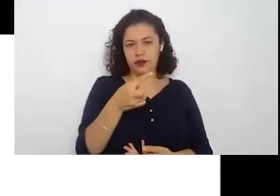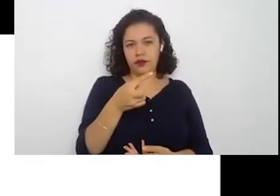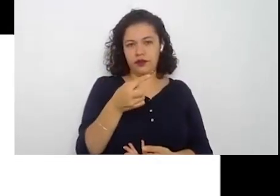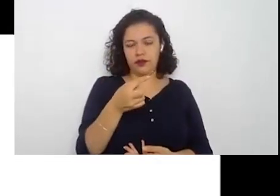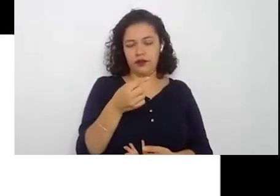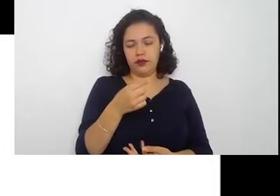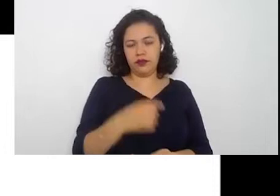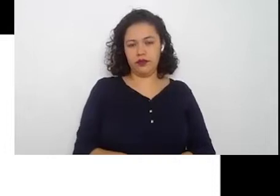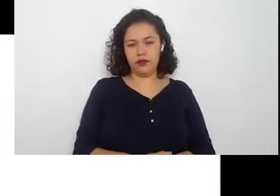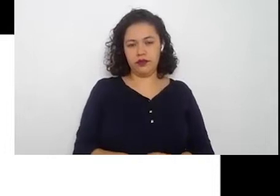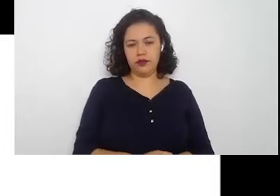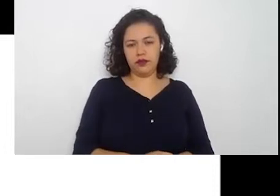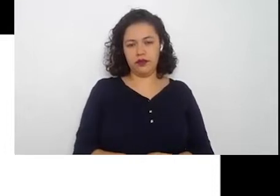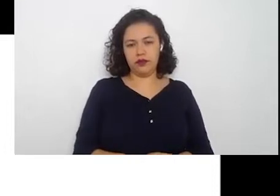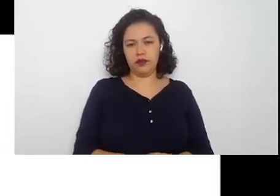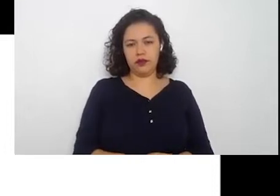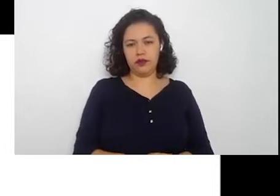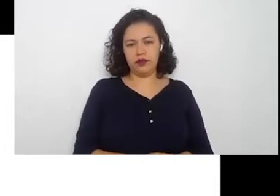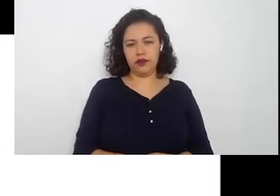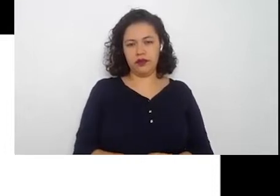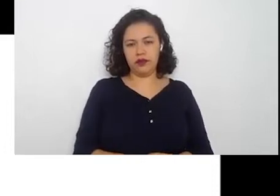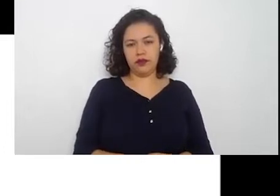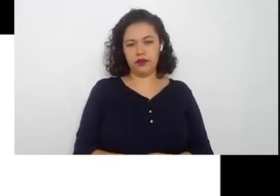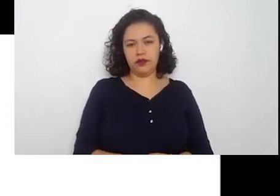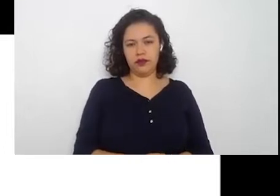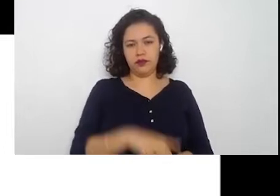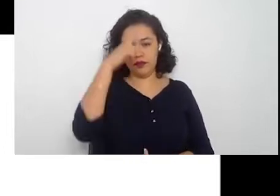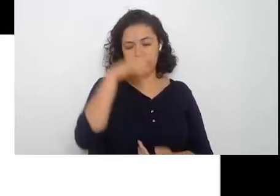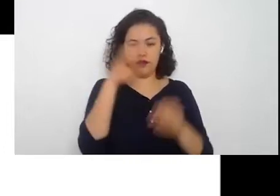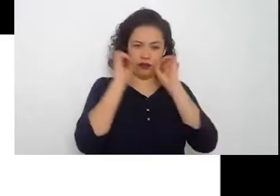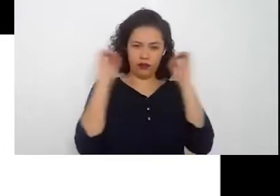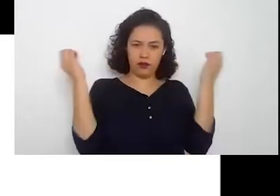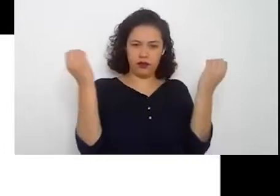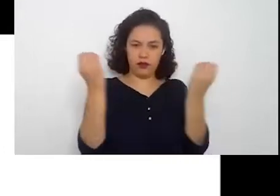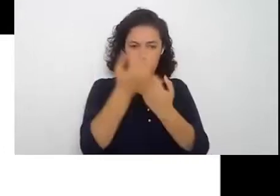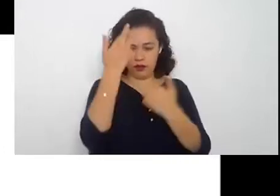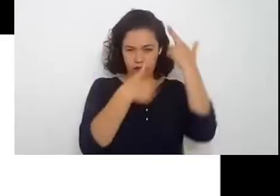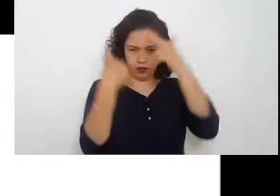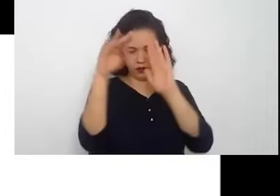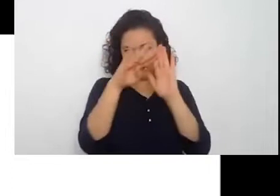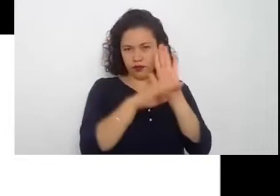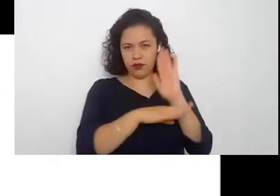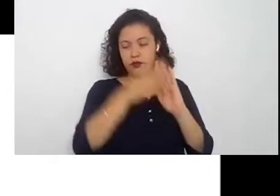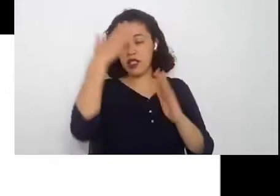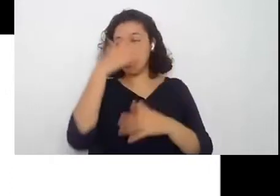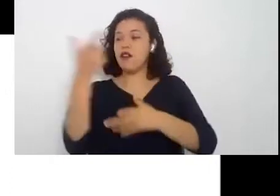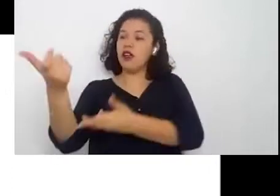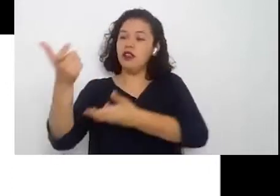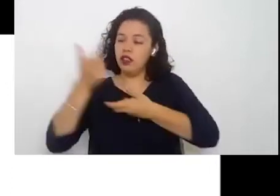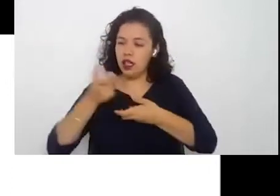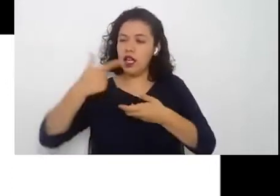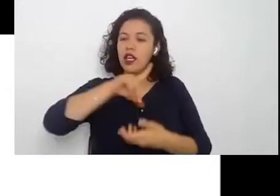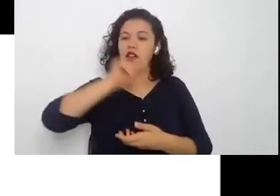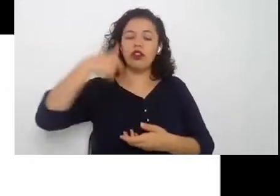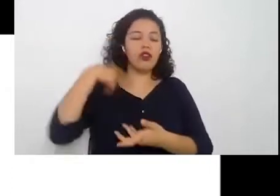clasificación de las organizaciones. Saber la fuente del ingreso y el destino del